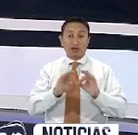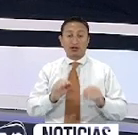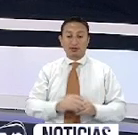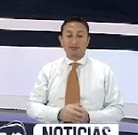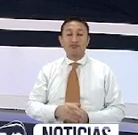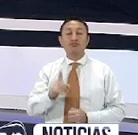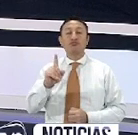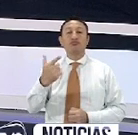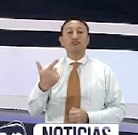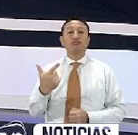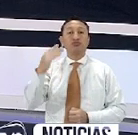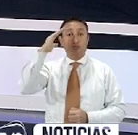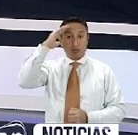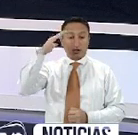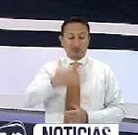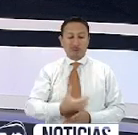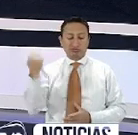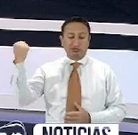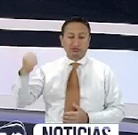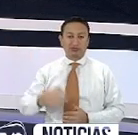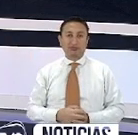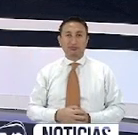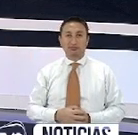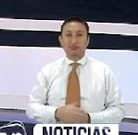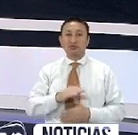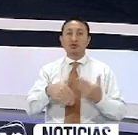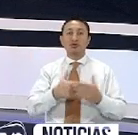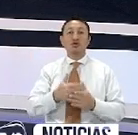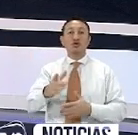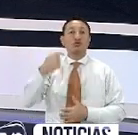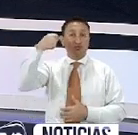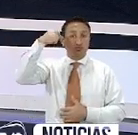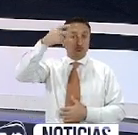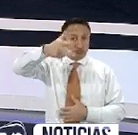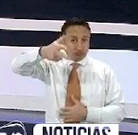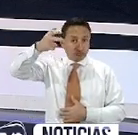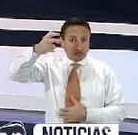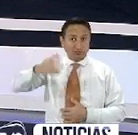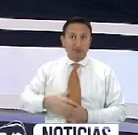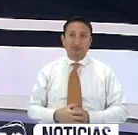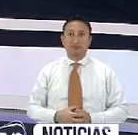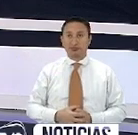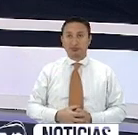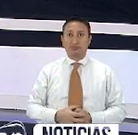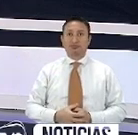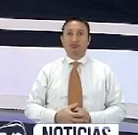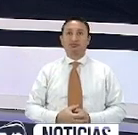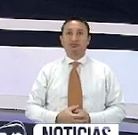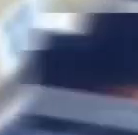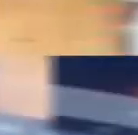arma de fuego del guardia de seguridad. Todo quedó registrado en las cámaras.